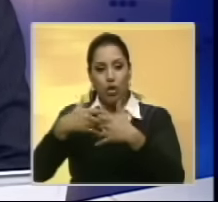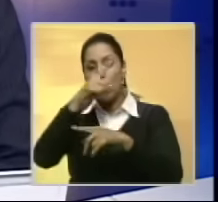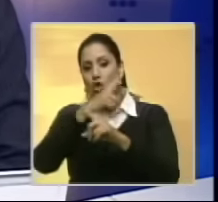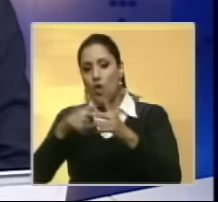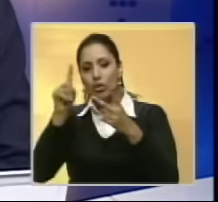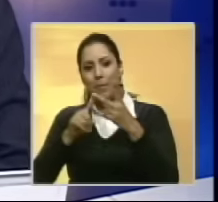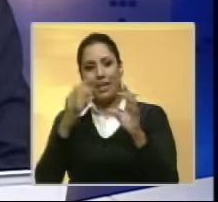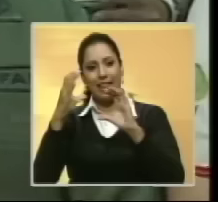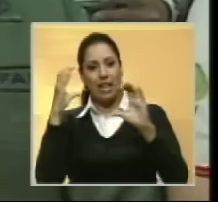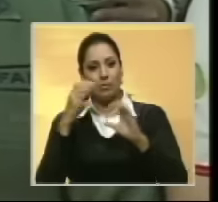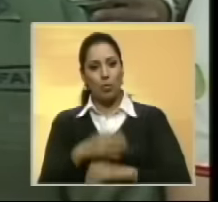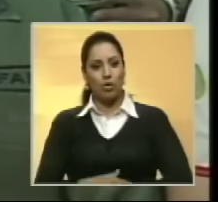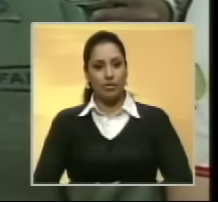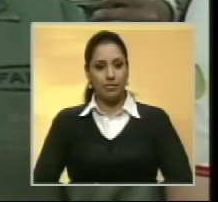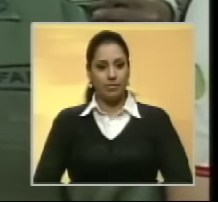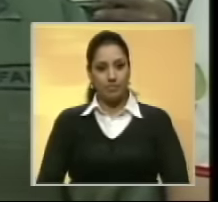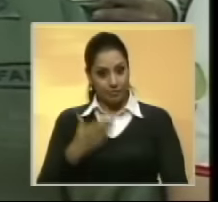Públicas y Transporte.